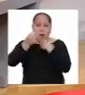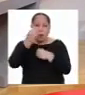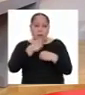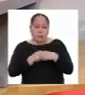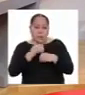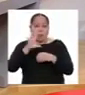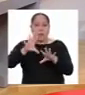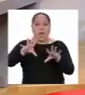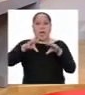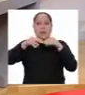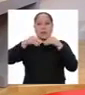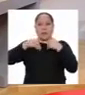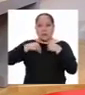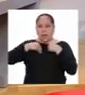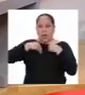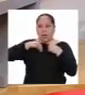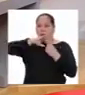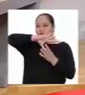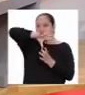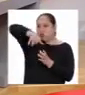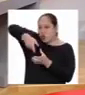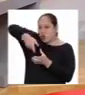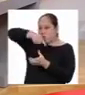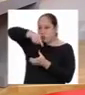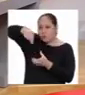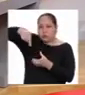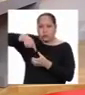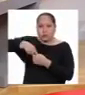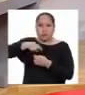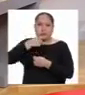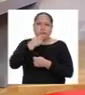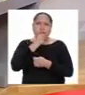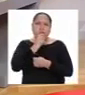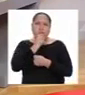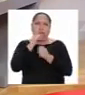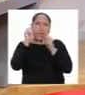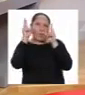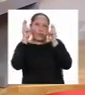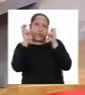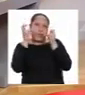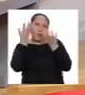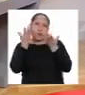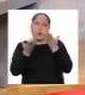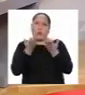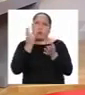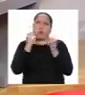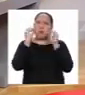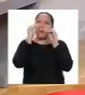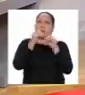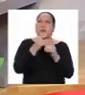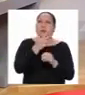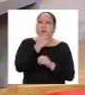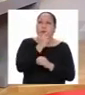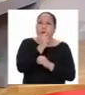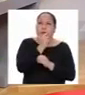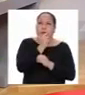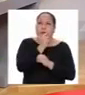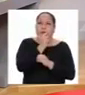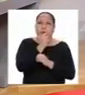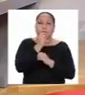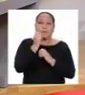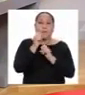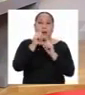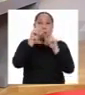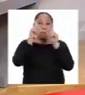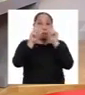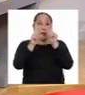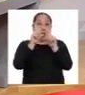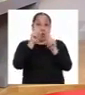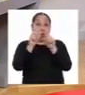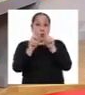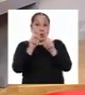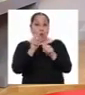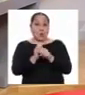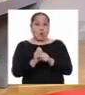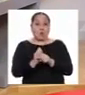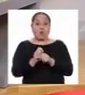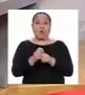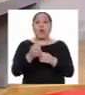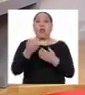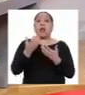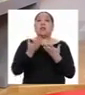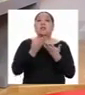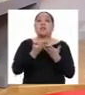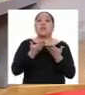sea reconocida a nivel mundial, el título podría ser algo como Encuesta sobre los factores